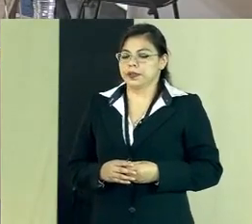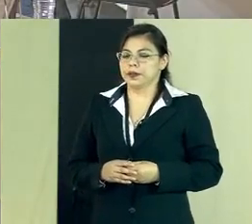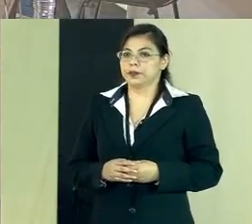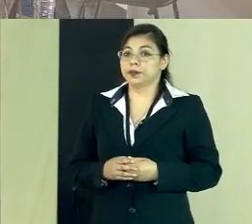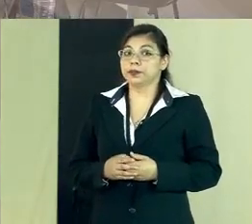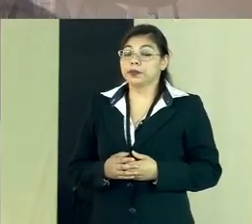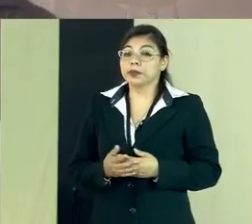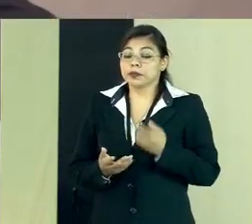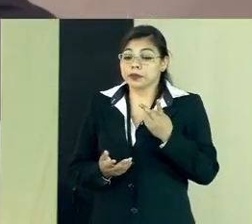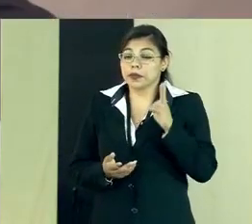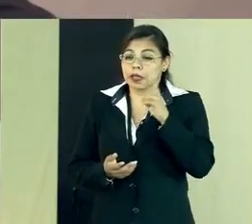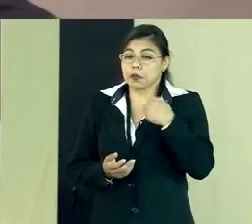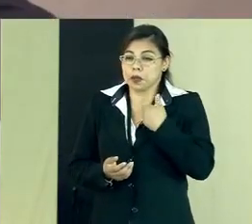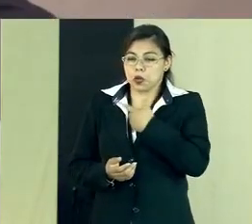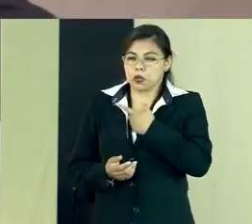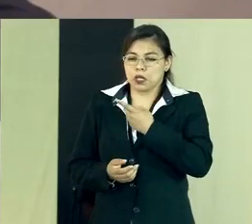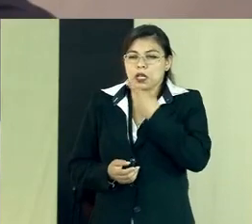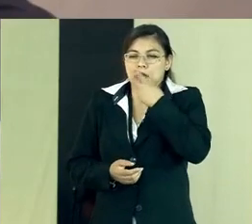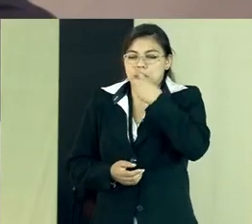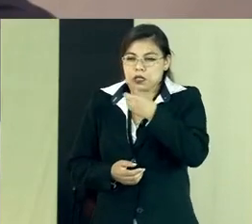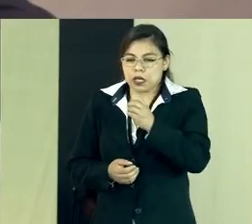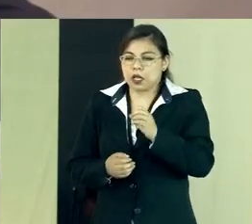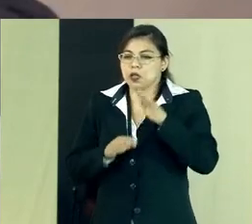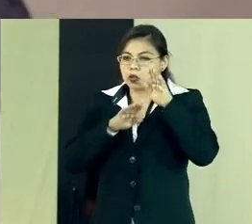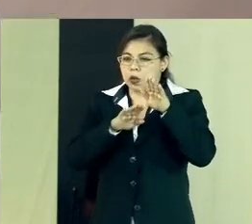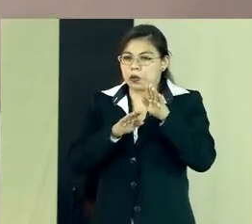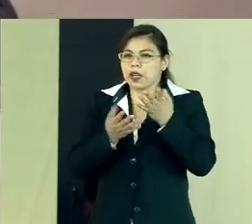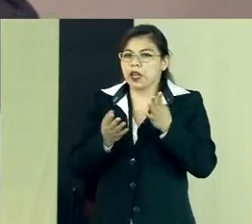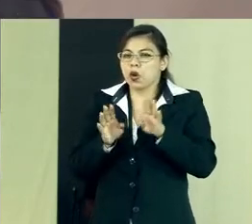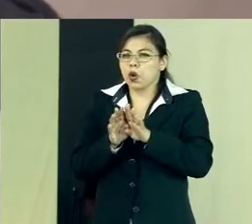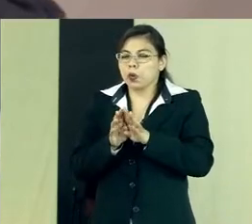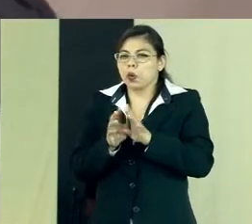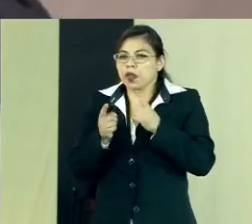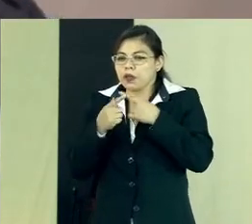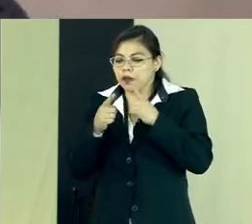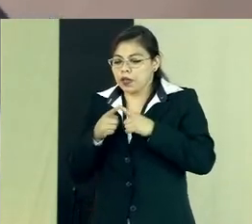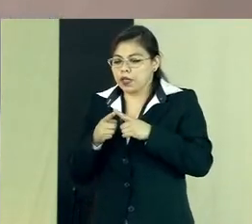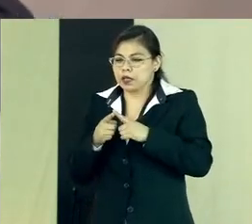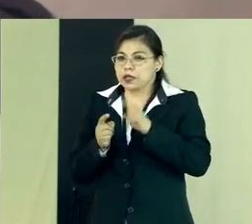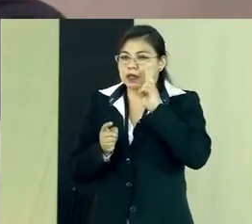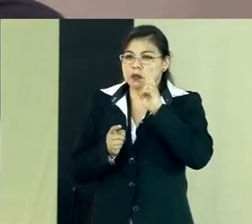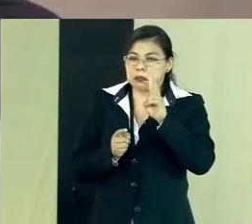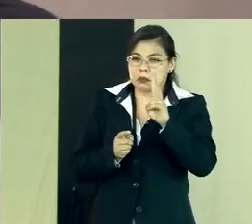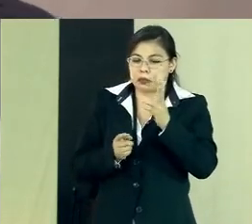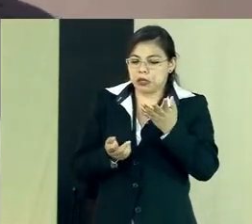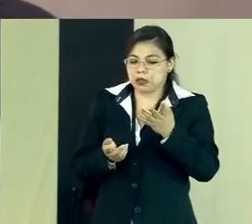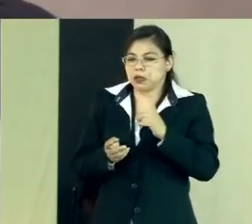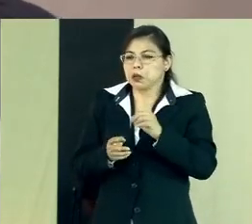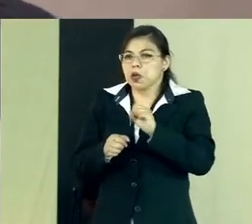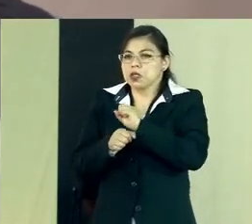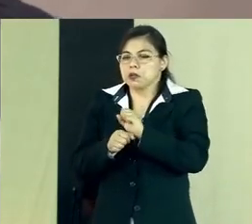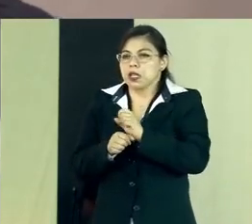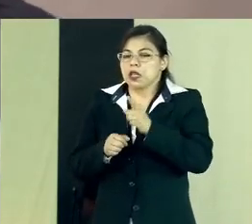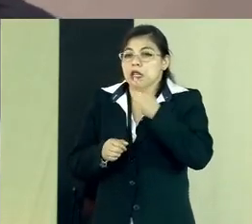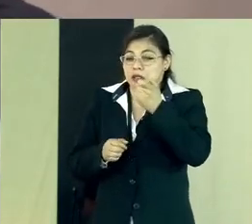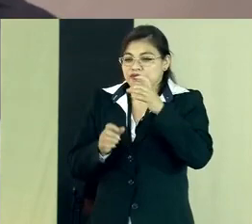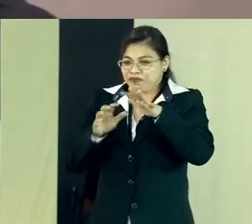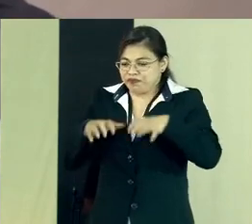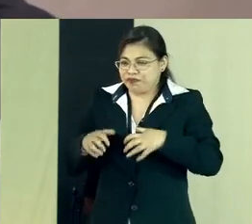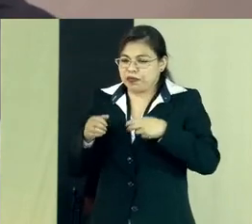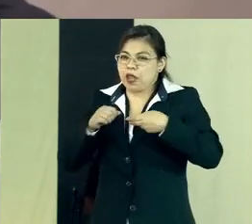pero hay un aspecto que me gustaría comentar sobre el estereotipo la visión común o relativamente simple de la corrupción